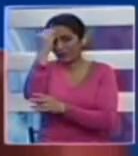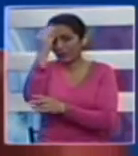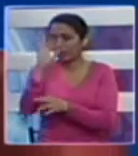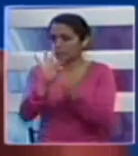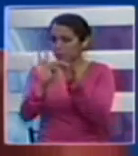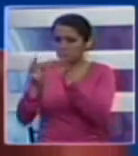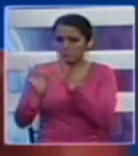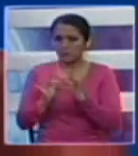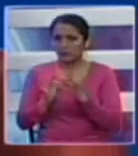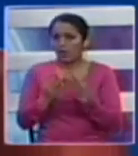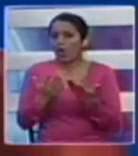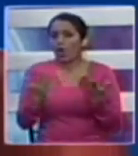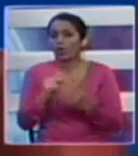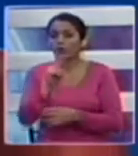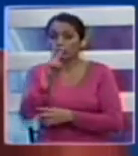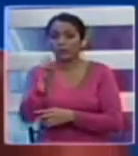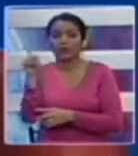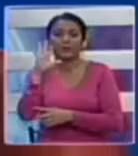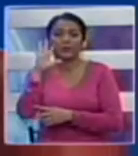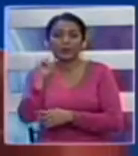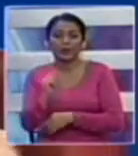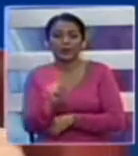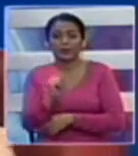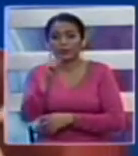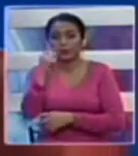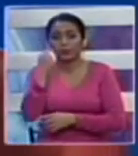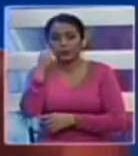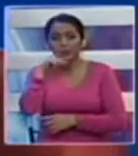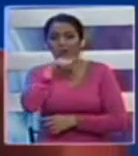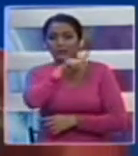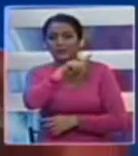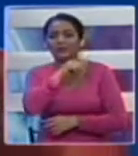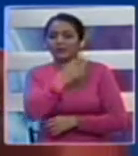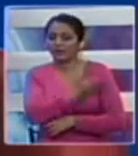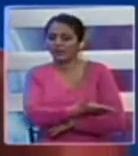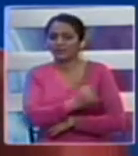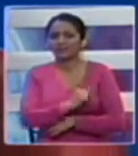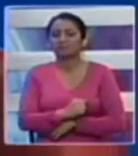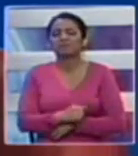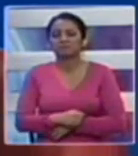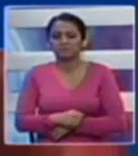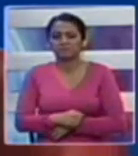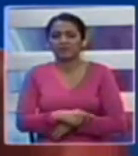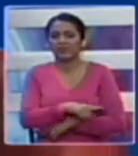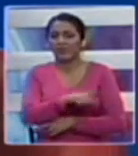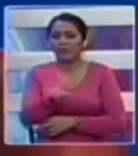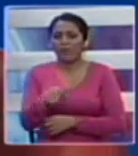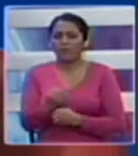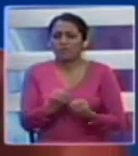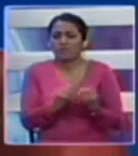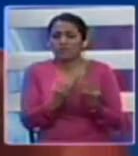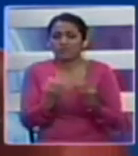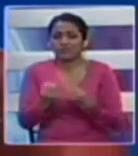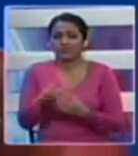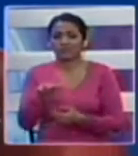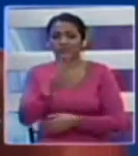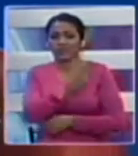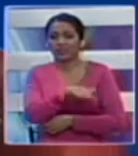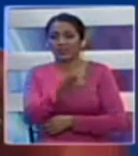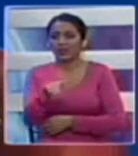están ubicadas en Cuenca y la otra en Azogues. Obras que beneficiarán a miles de estudiantes de la SUAY y Cañar.